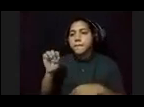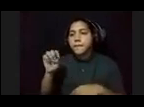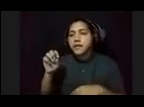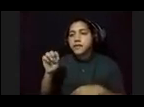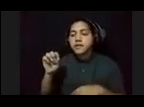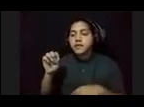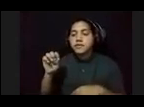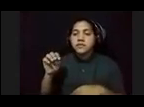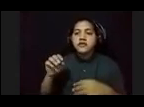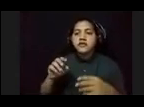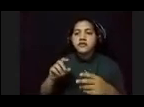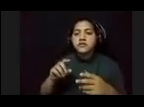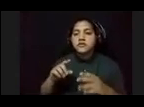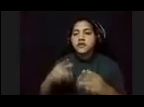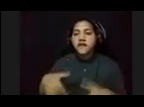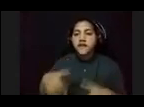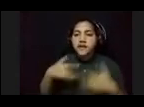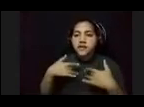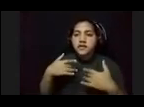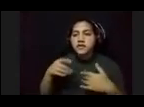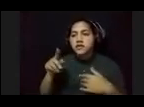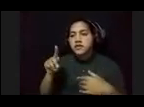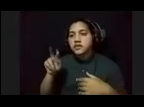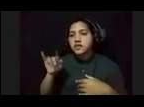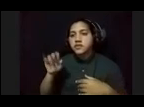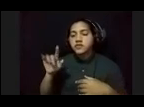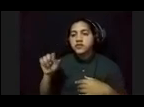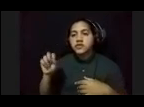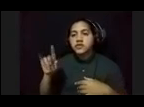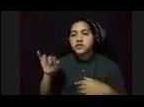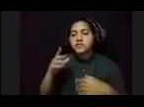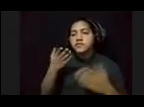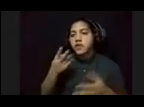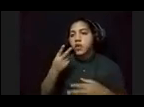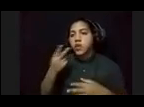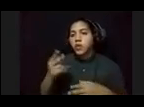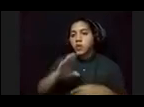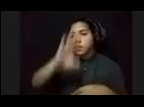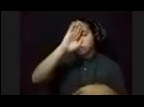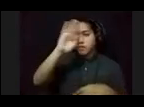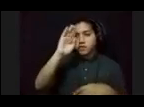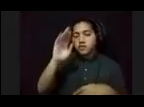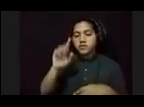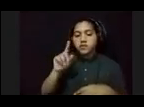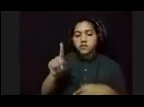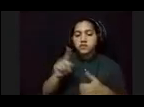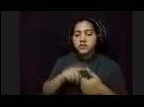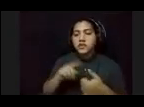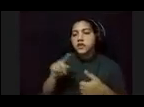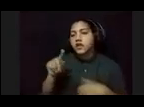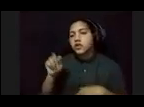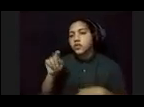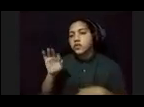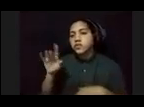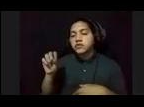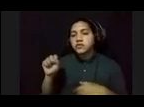donde vivía Tribulcio Reyes, existían 2 hospitales, uno para los tuberculosos y otro